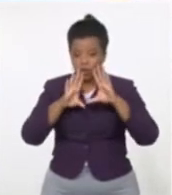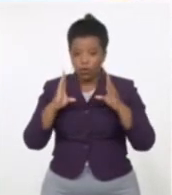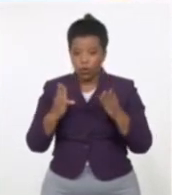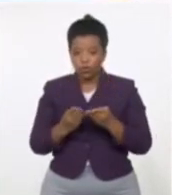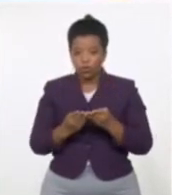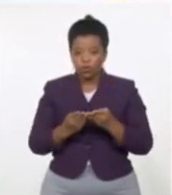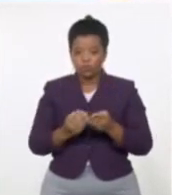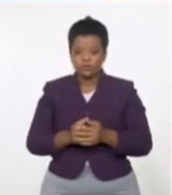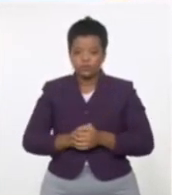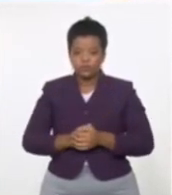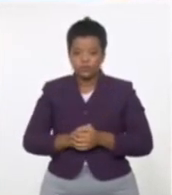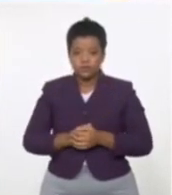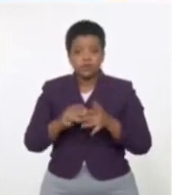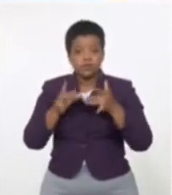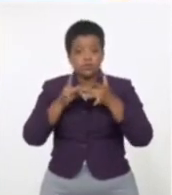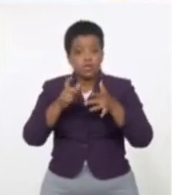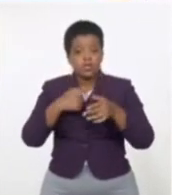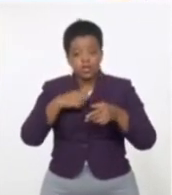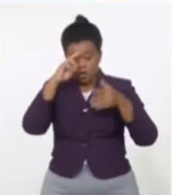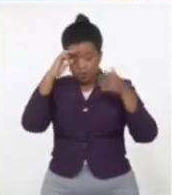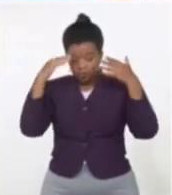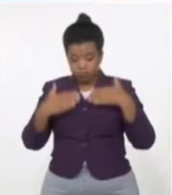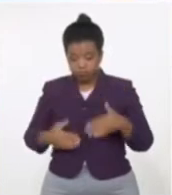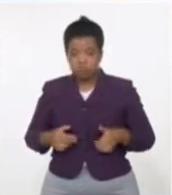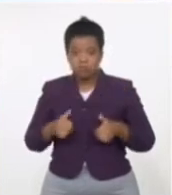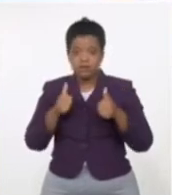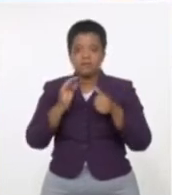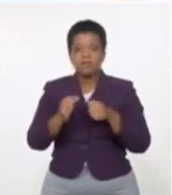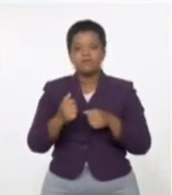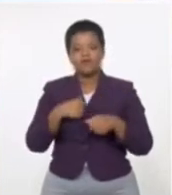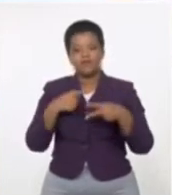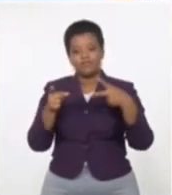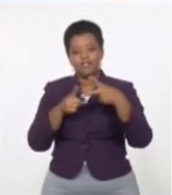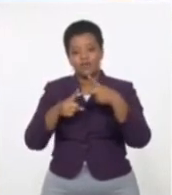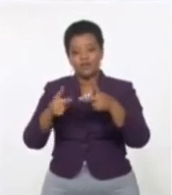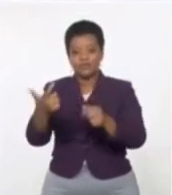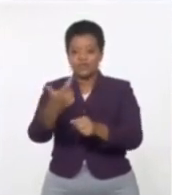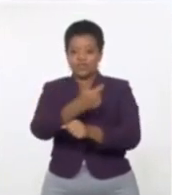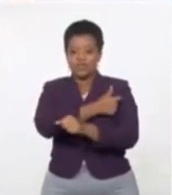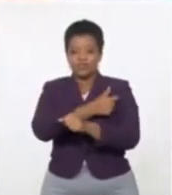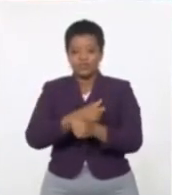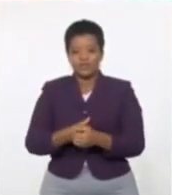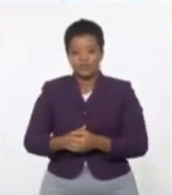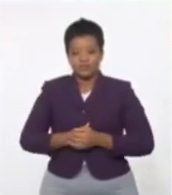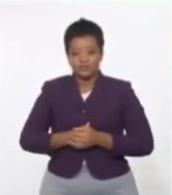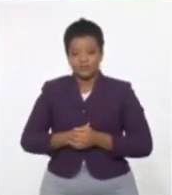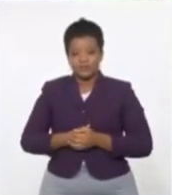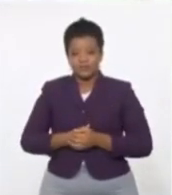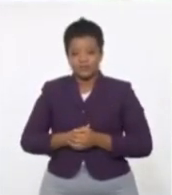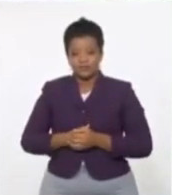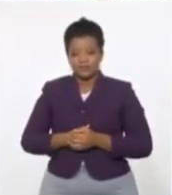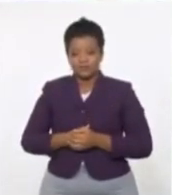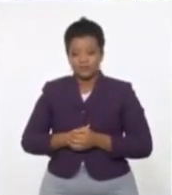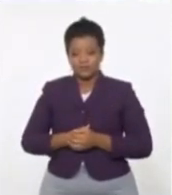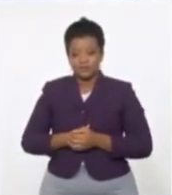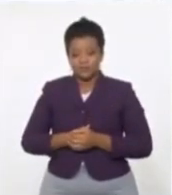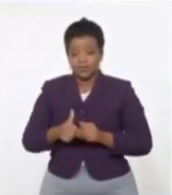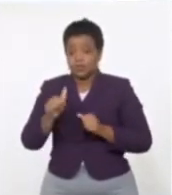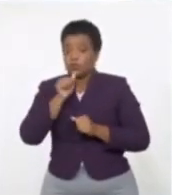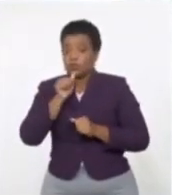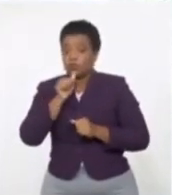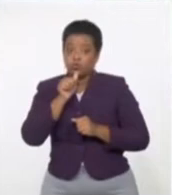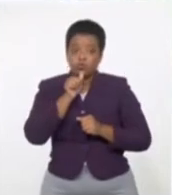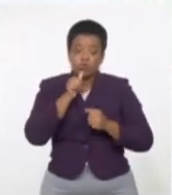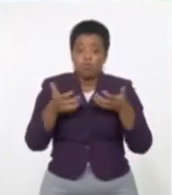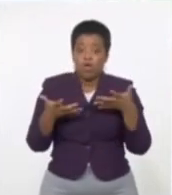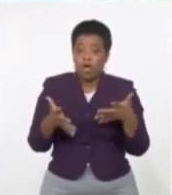resulto ser una de las pacientes más sanas, por eso fui la segunda candidata a la vacuna. Incertidumbres había en la población en